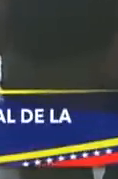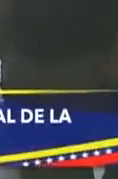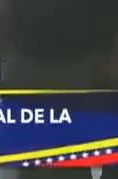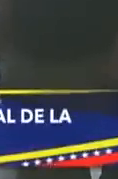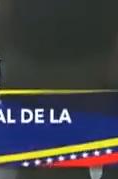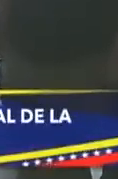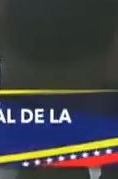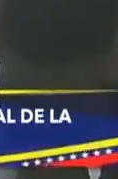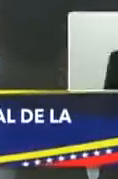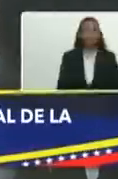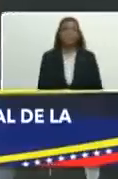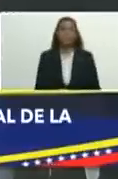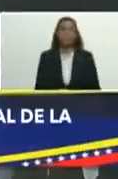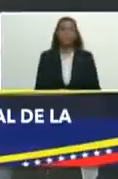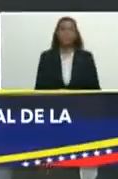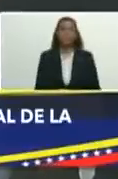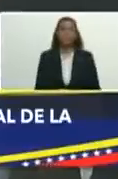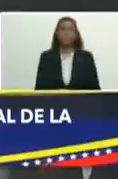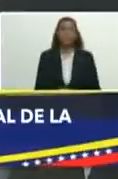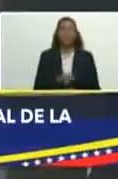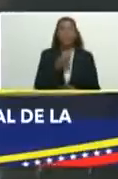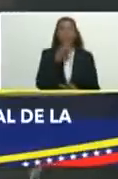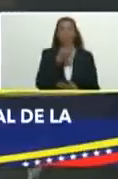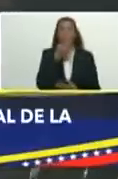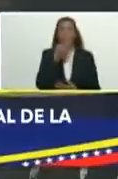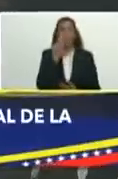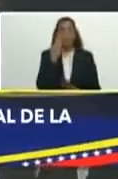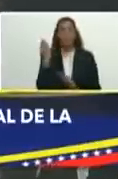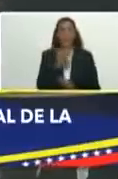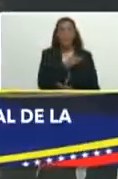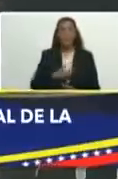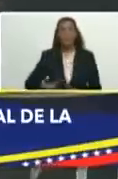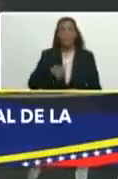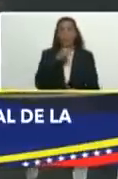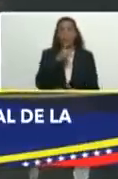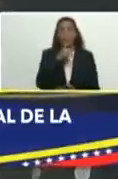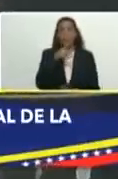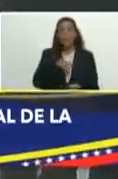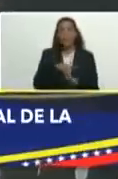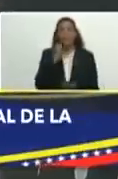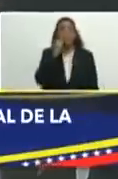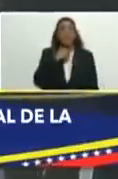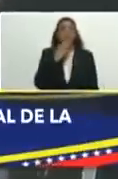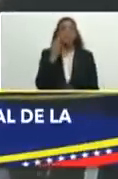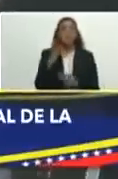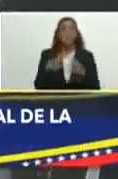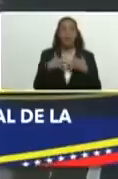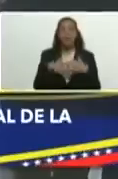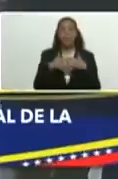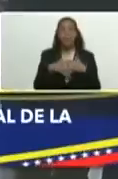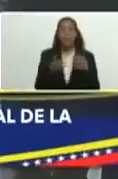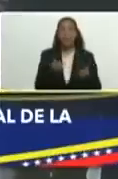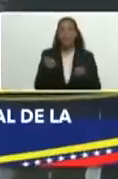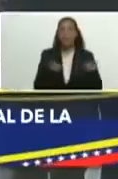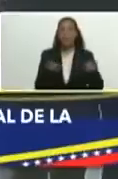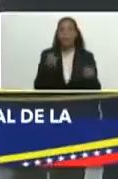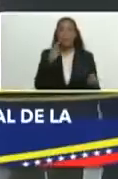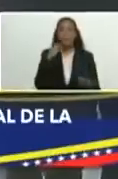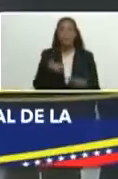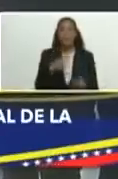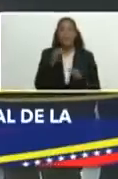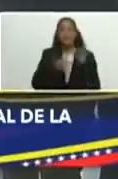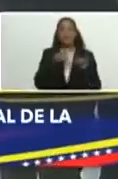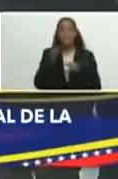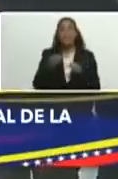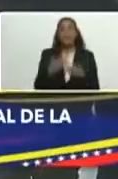fueron, cerraron todo, apagaron todo, pero no contaron con un pequeño detalle, no contaron con nuestra